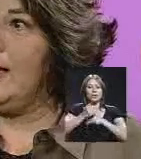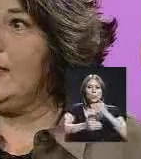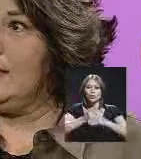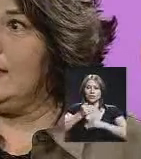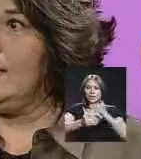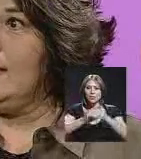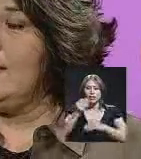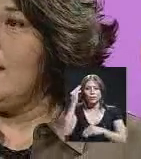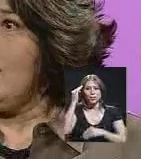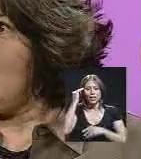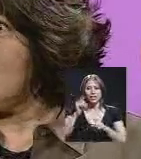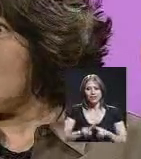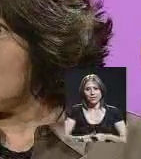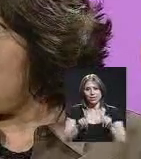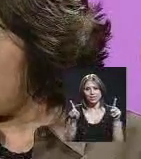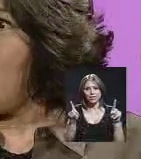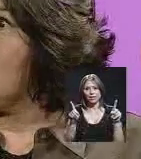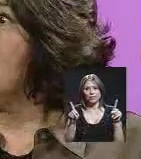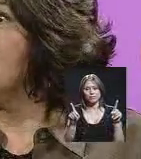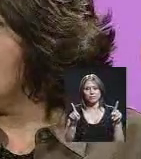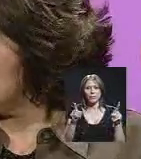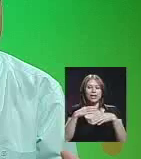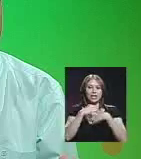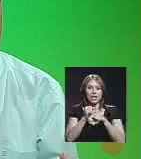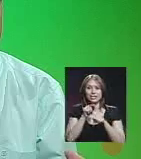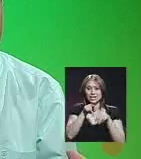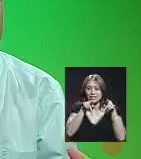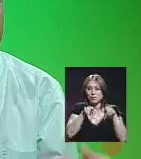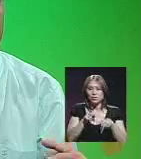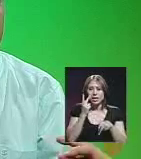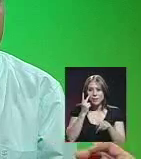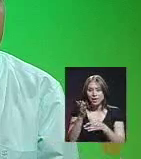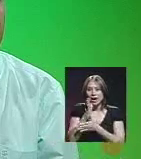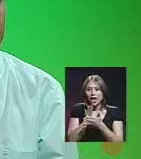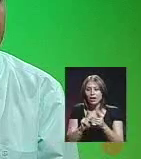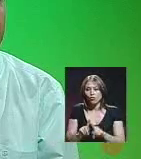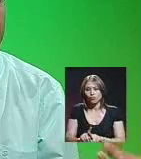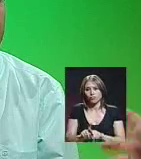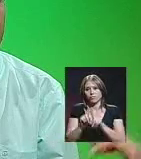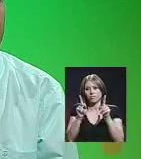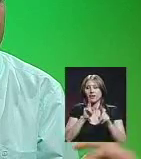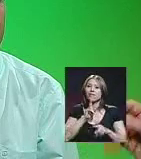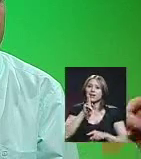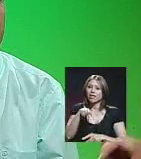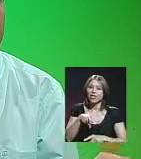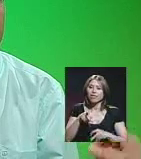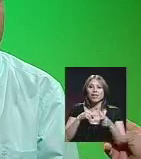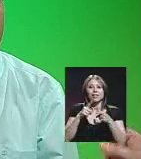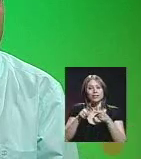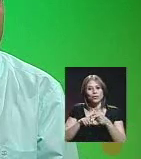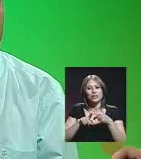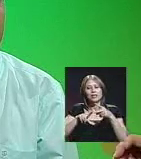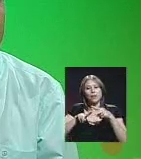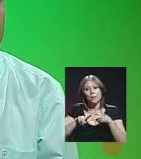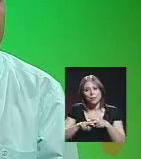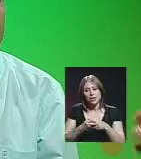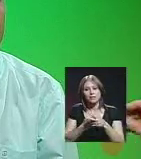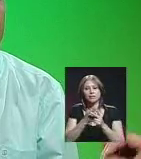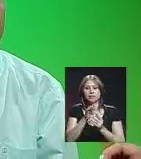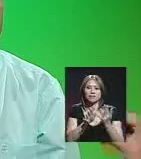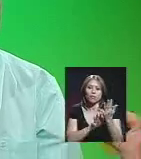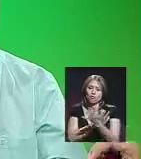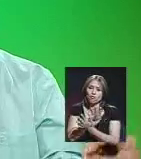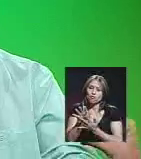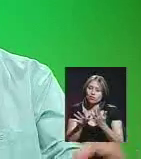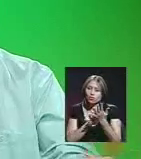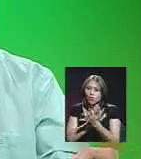mental diferente y les hace ver algo distorsionado de la realidad y empiezan entonces las confusiones